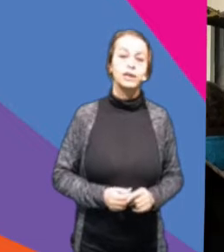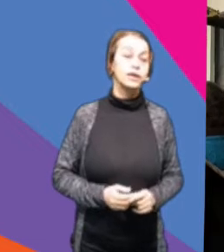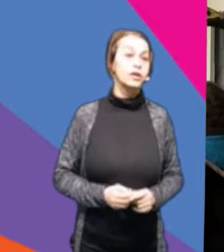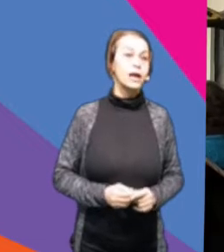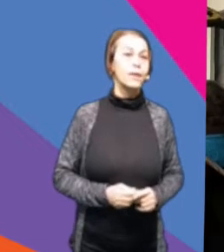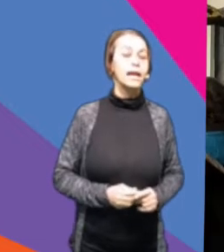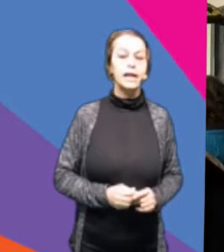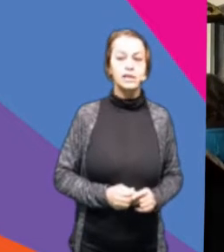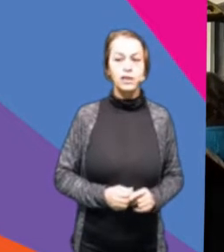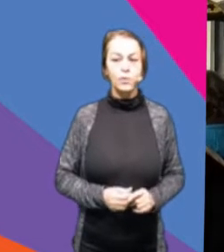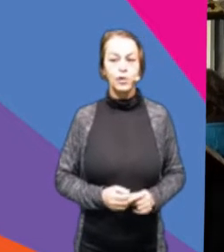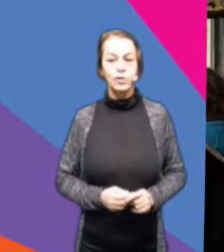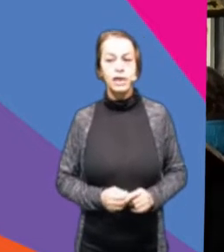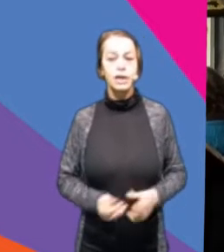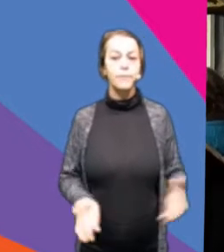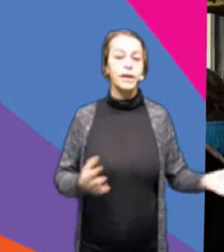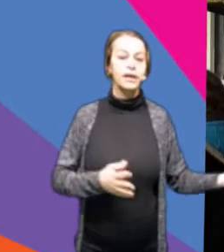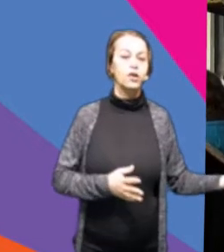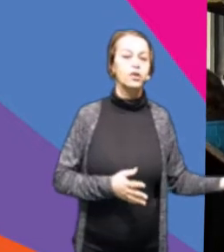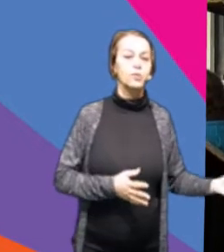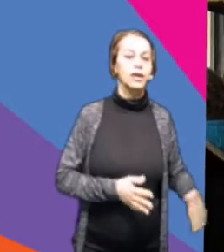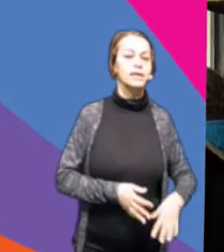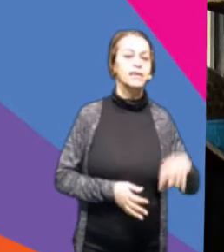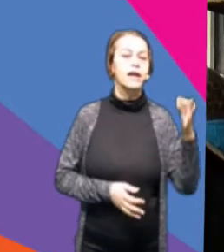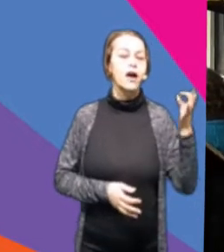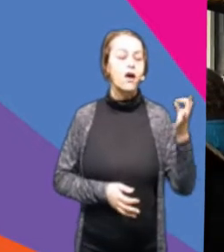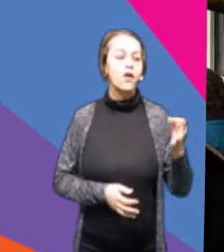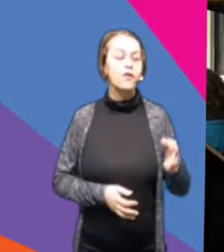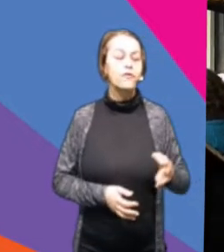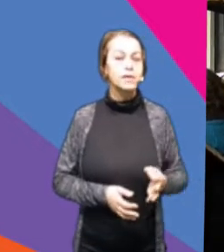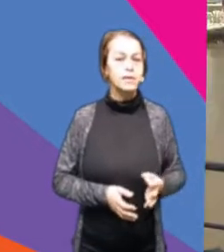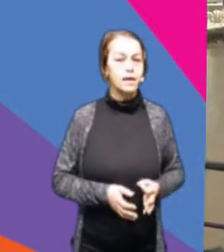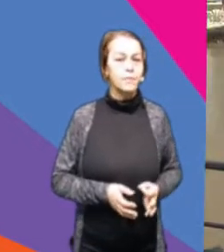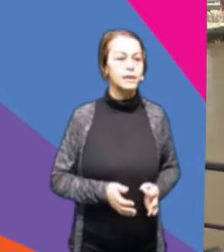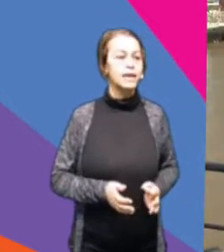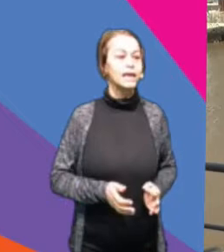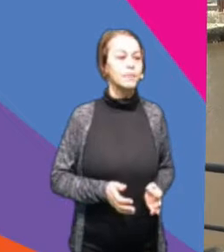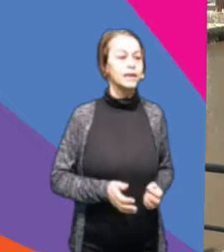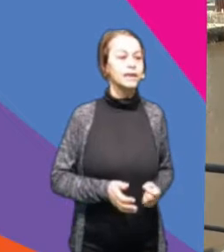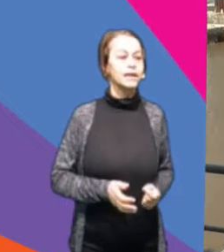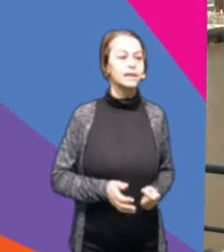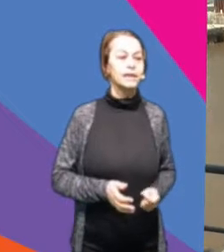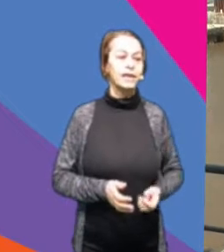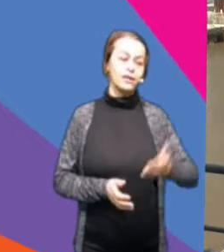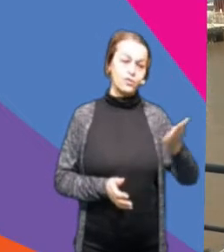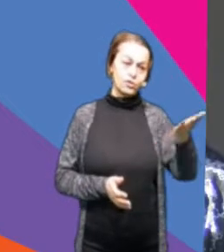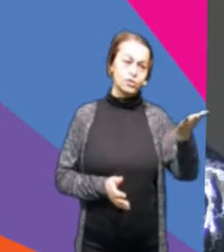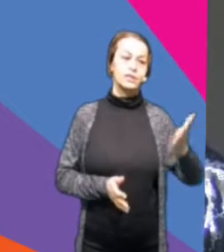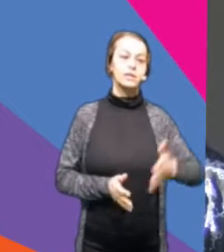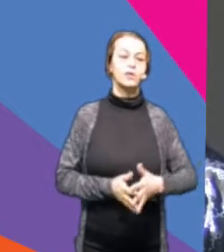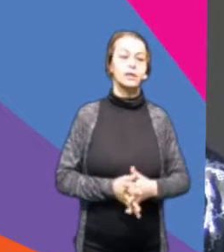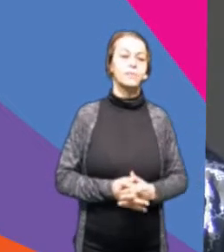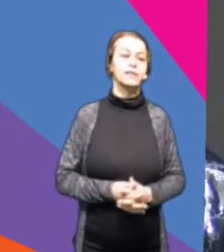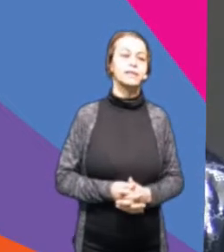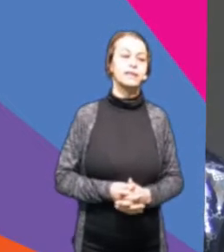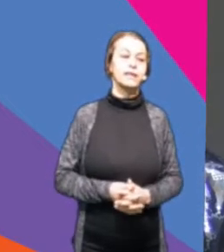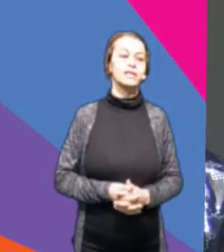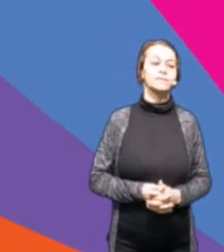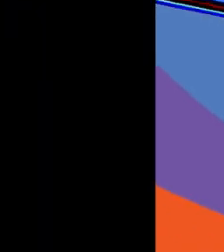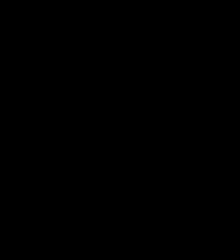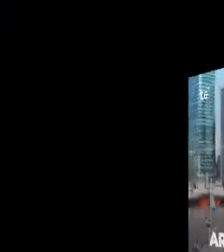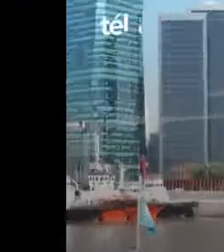apostadero naval allí de Buenos Aires para incorporarse oficialmente a la Armada Argentina, y nosotros quisimos estar presentes